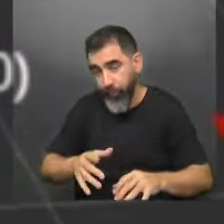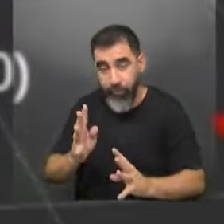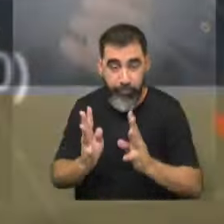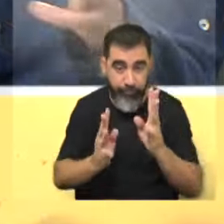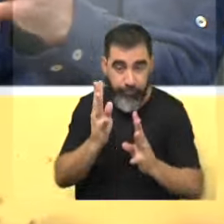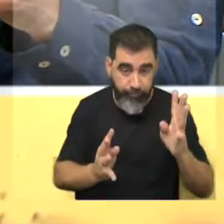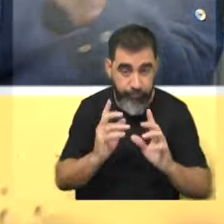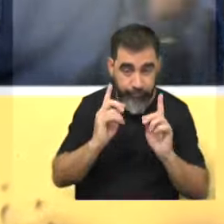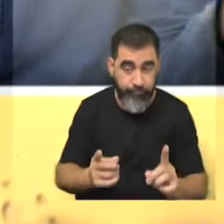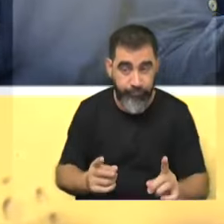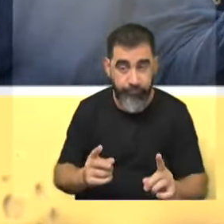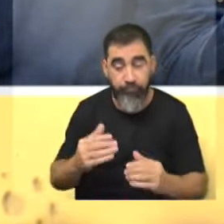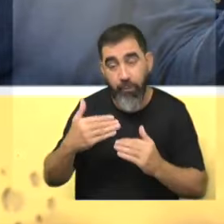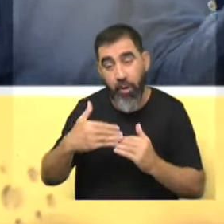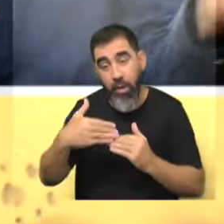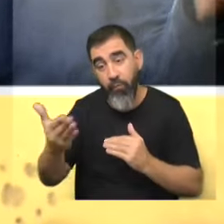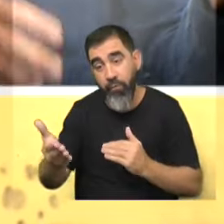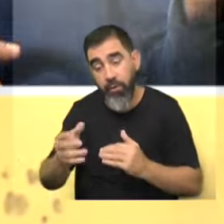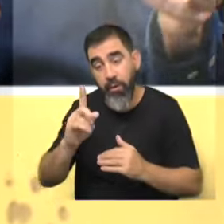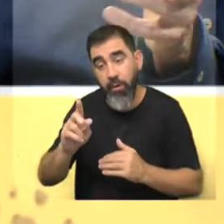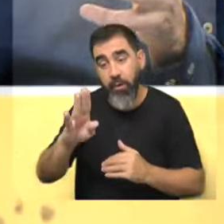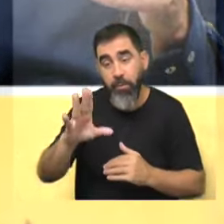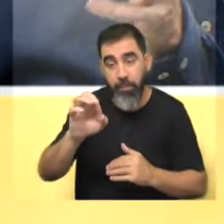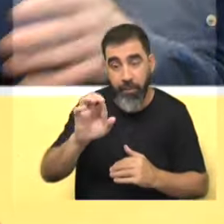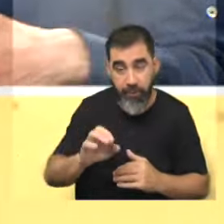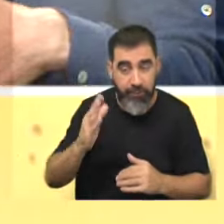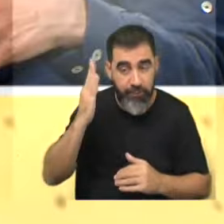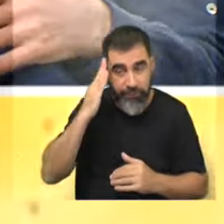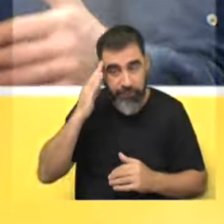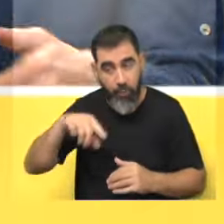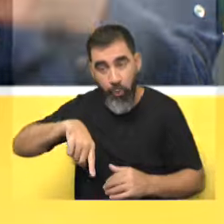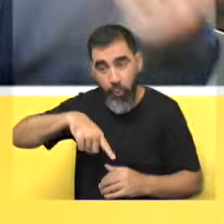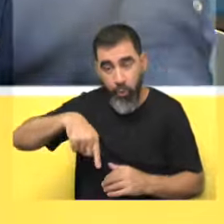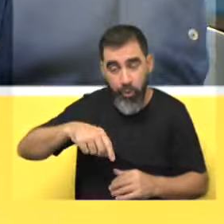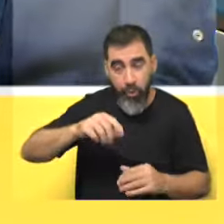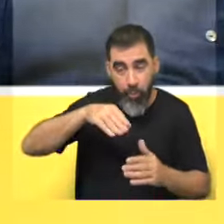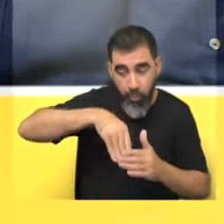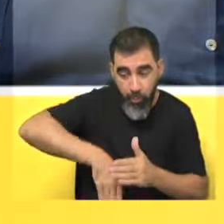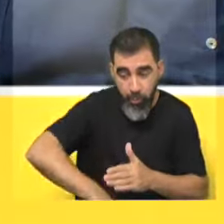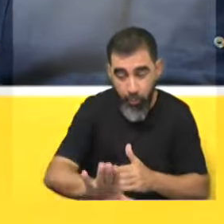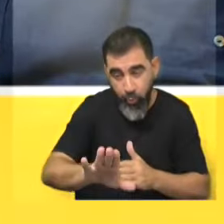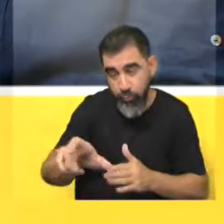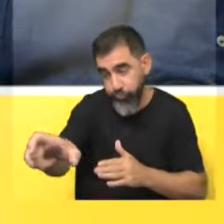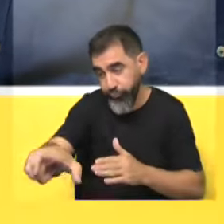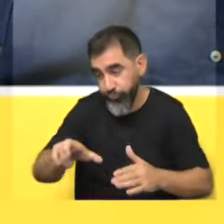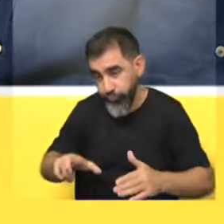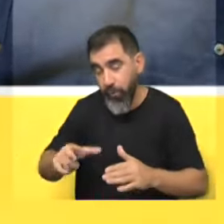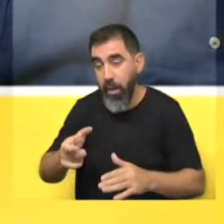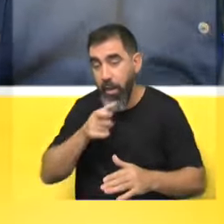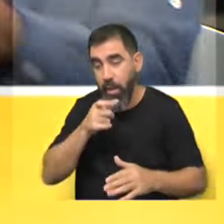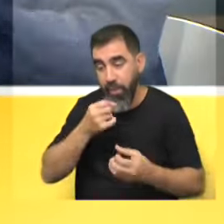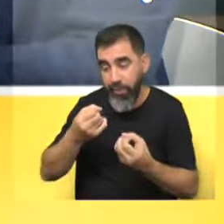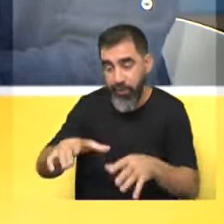sí, sí. ¿Qué pasa? Afuera tenemos GPS, entonces podemos saber dónde estamos, pero puede haber un pozo, una cuneta o un ladrillo tirado en el